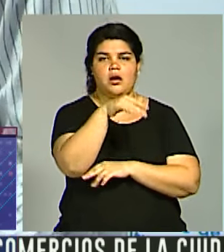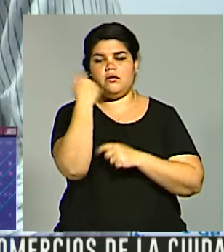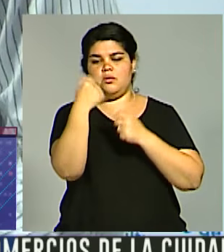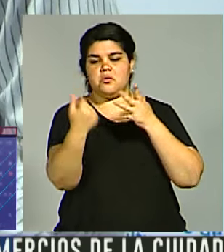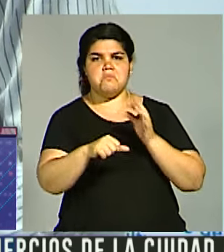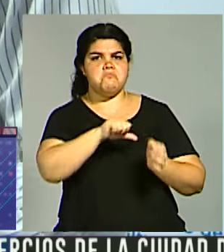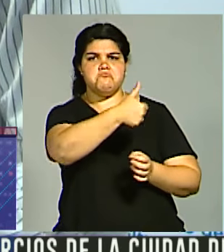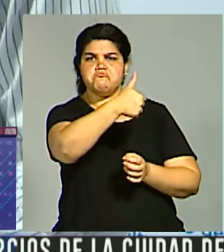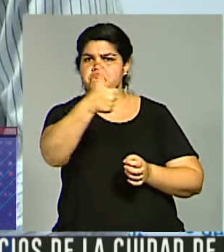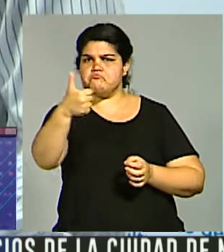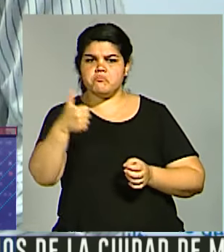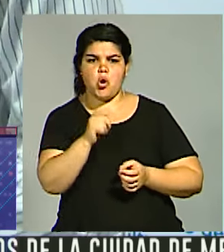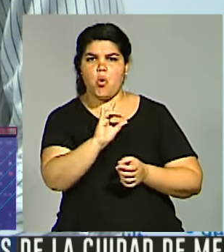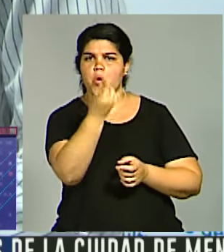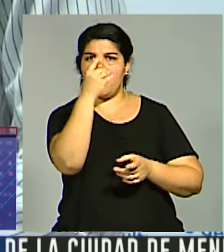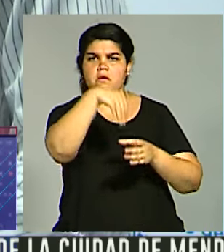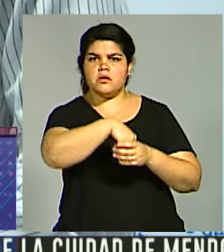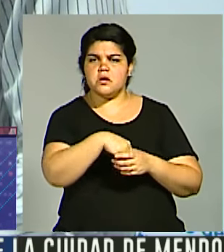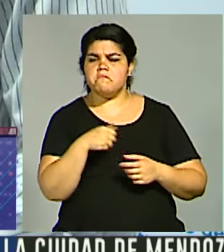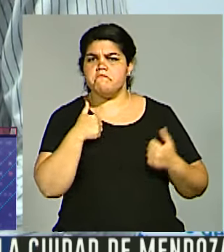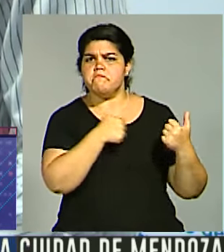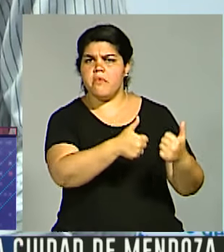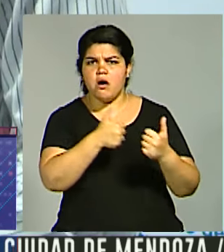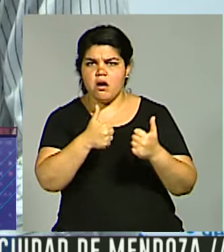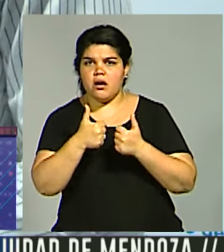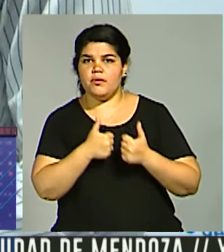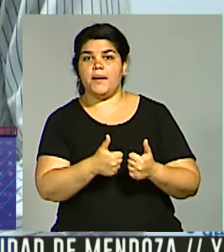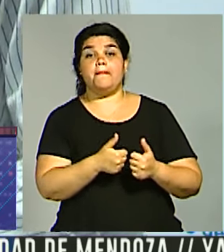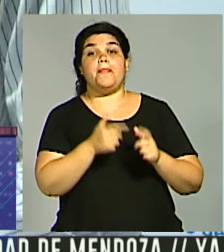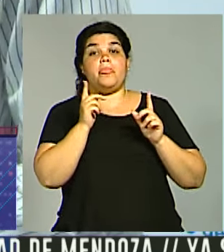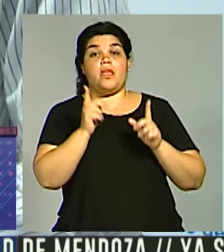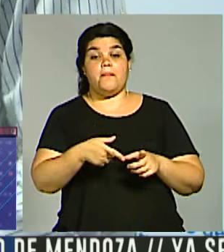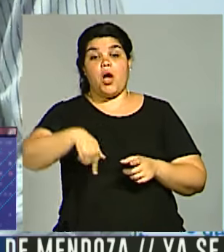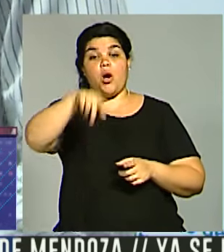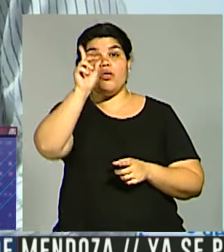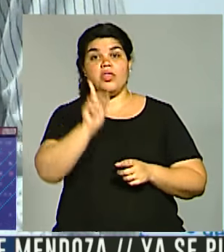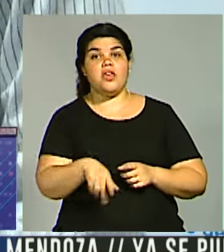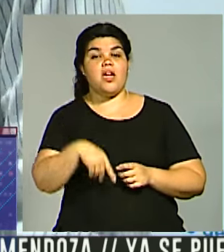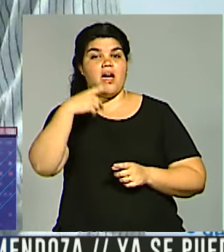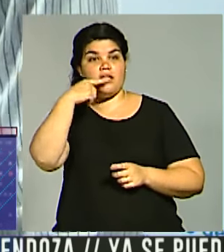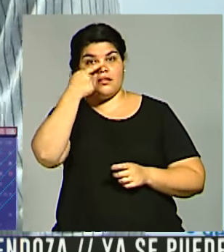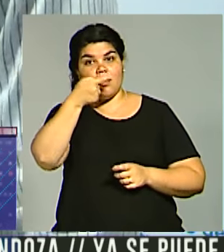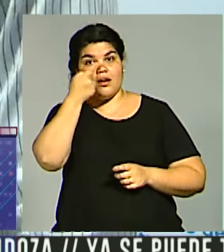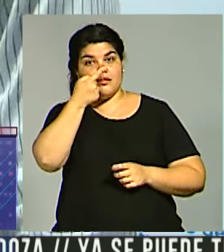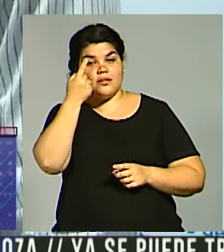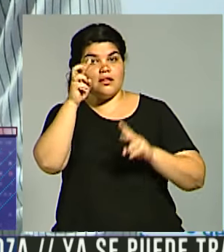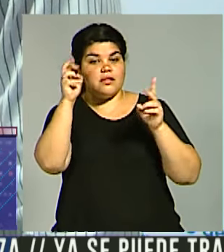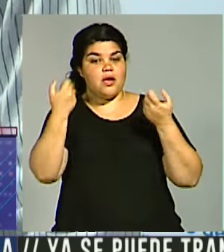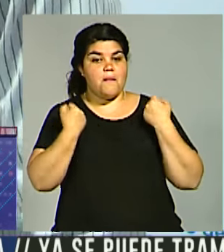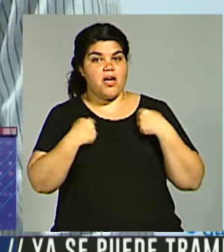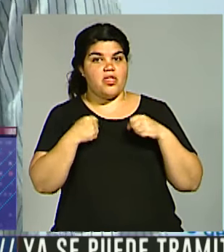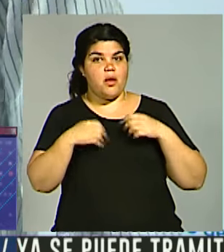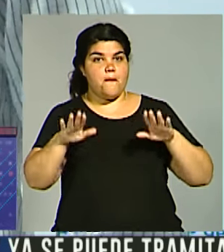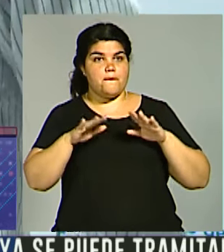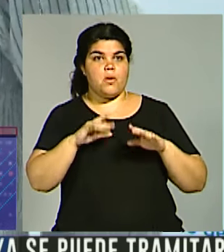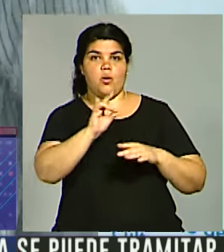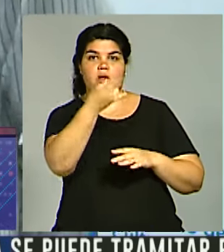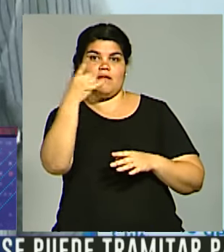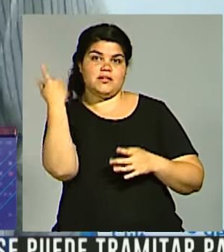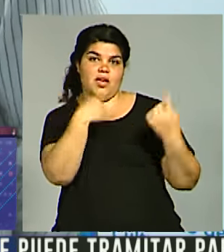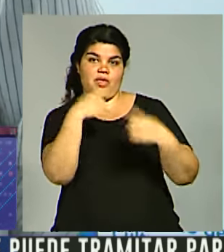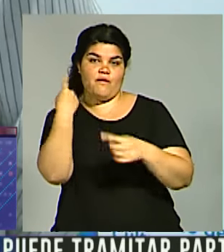muy buenos resultados para la universidad, pero también con una jornada muy interesante en cuanto al deporte universitario de las distintas universidades que han